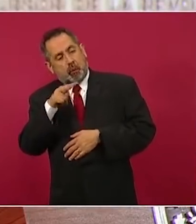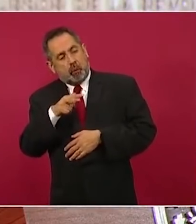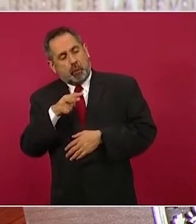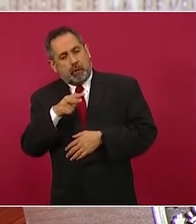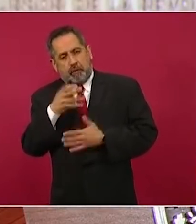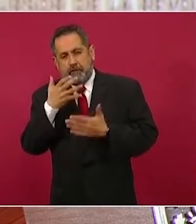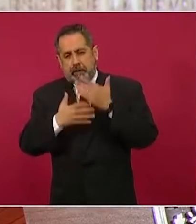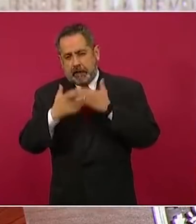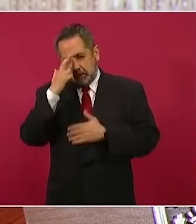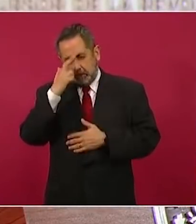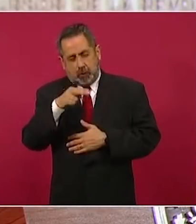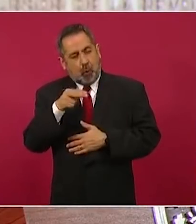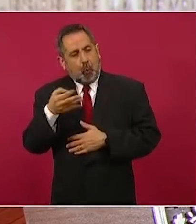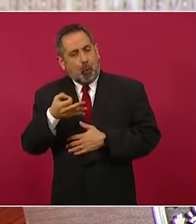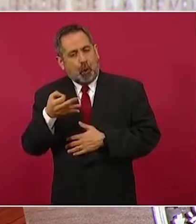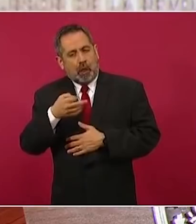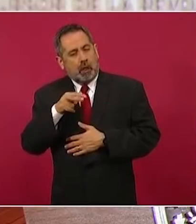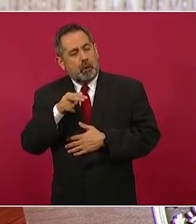irrespetuosa